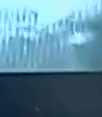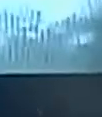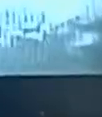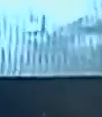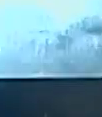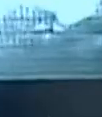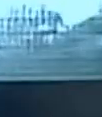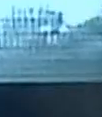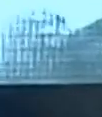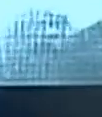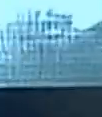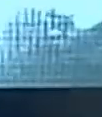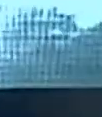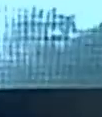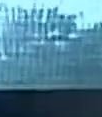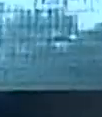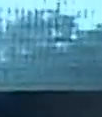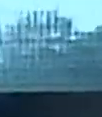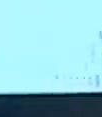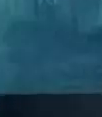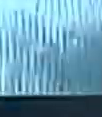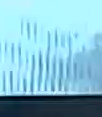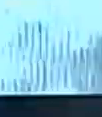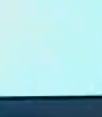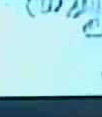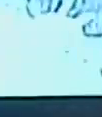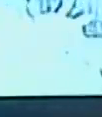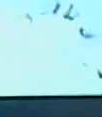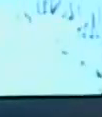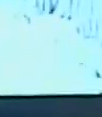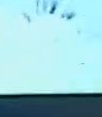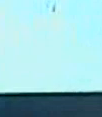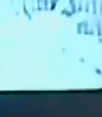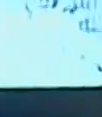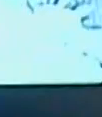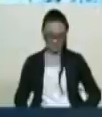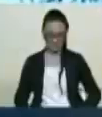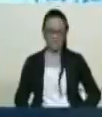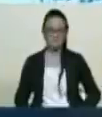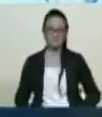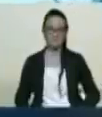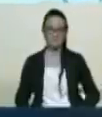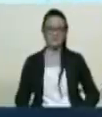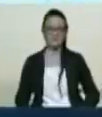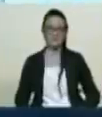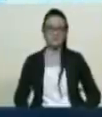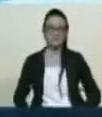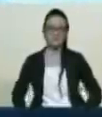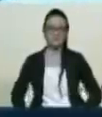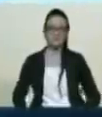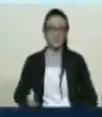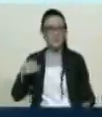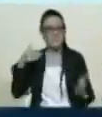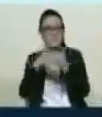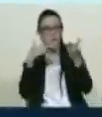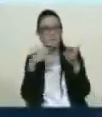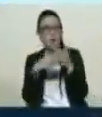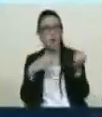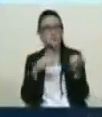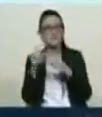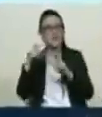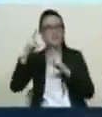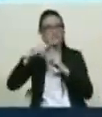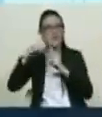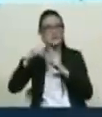Este fue uno de los momentos en los ataques en la sede de la oficina regional del Táchira,